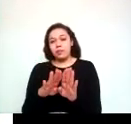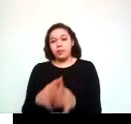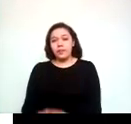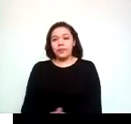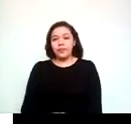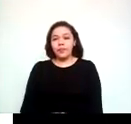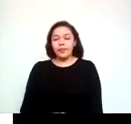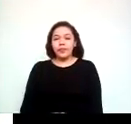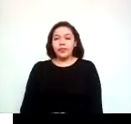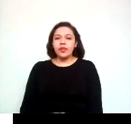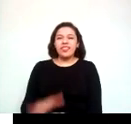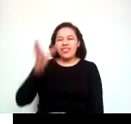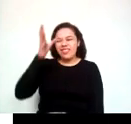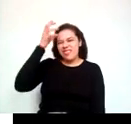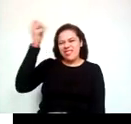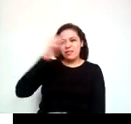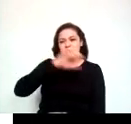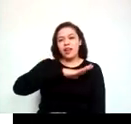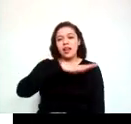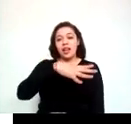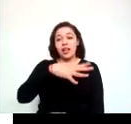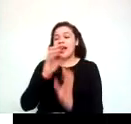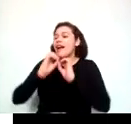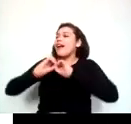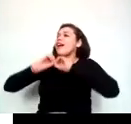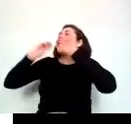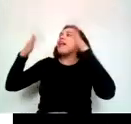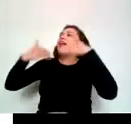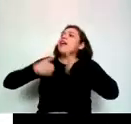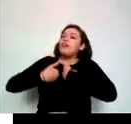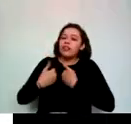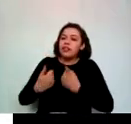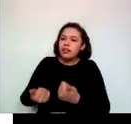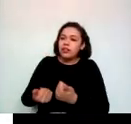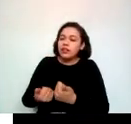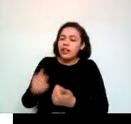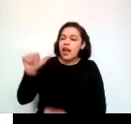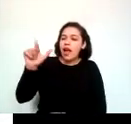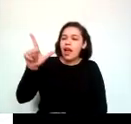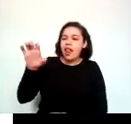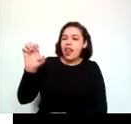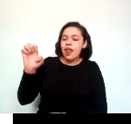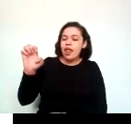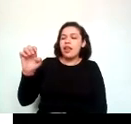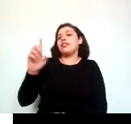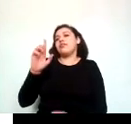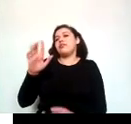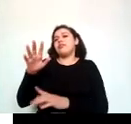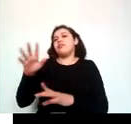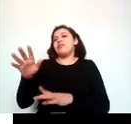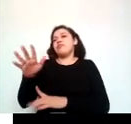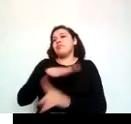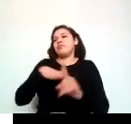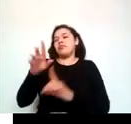estos conceptos generales más claros, esto que hablaba Ale de qué es un factor de riesgo psicosocial, a qué